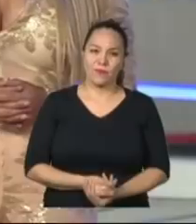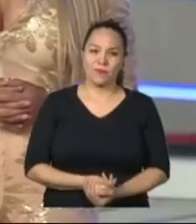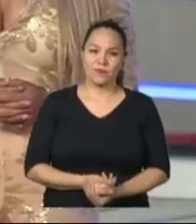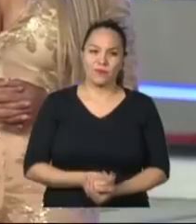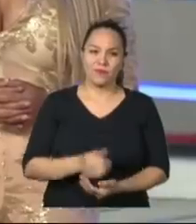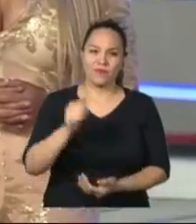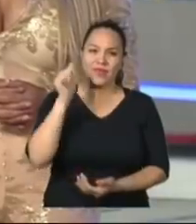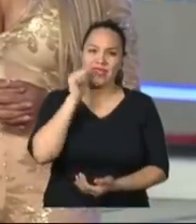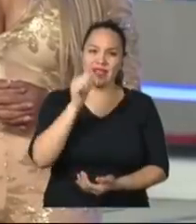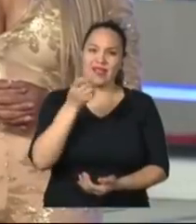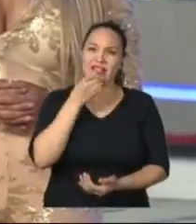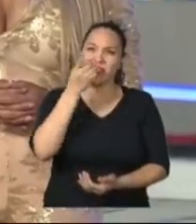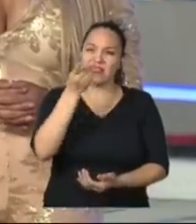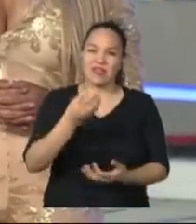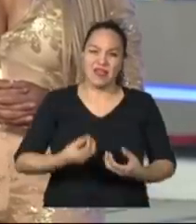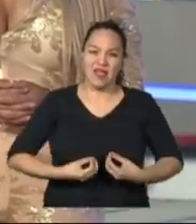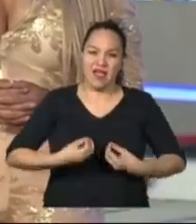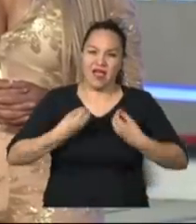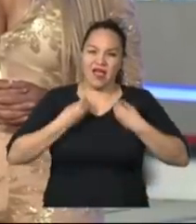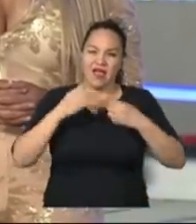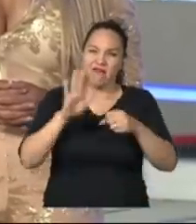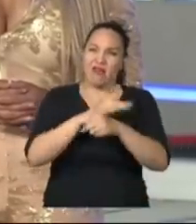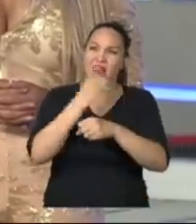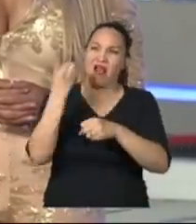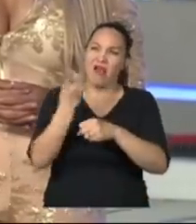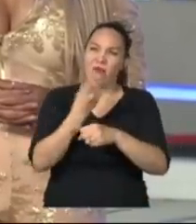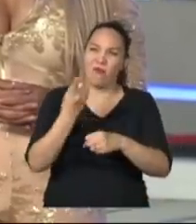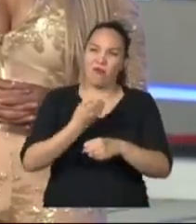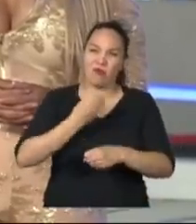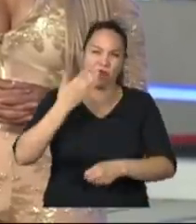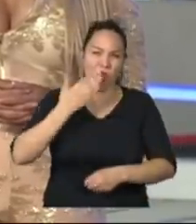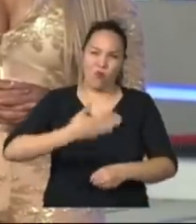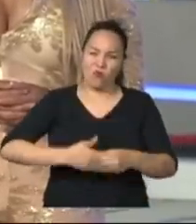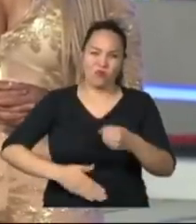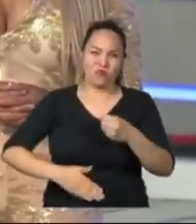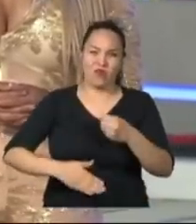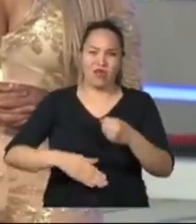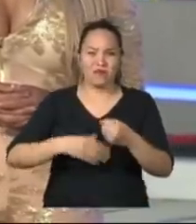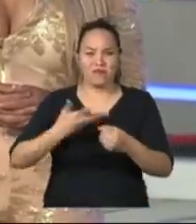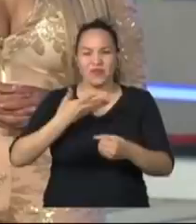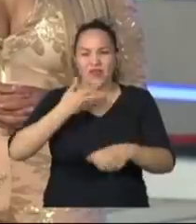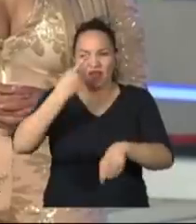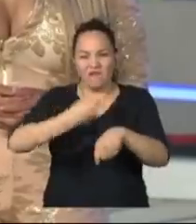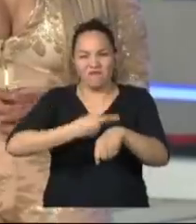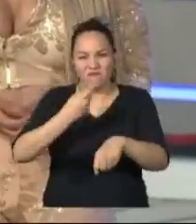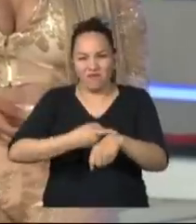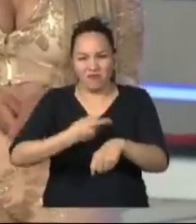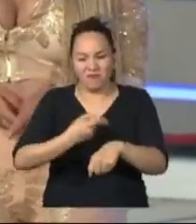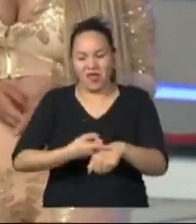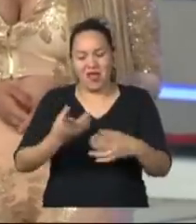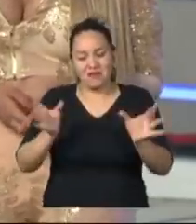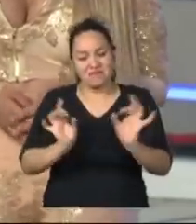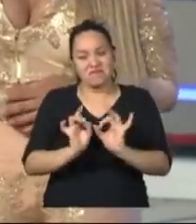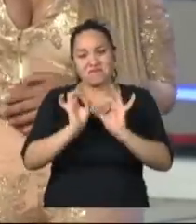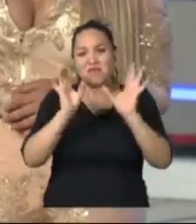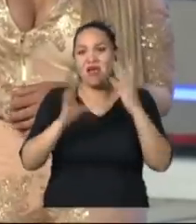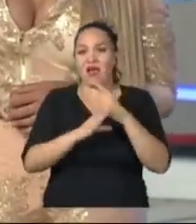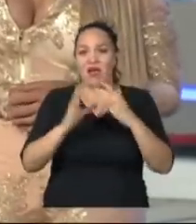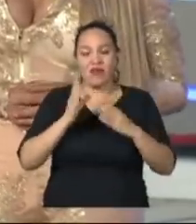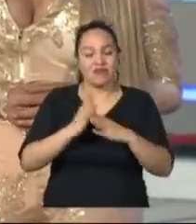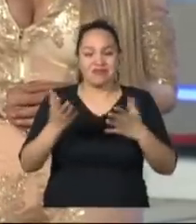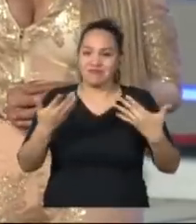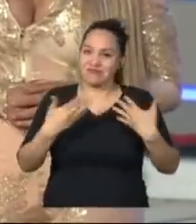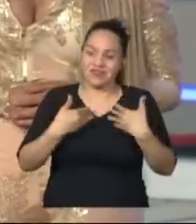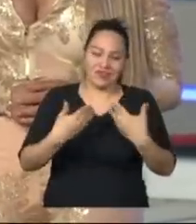preguntándole a la vida por qué la trataba así. Hay cosas que no entendemos, hay cosas que no vamos a comprender